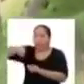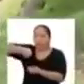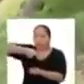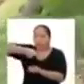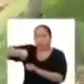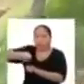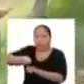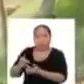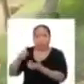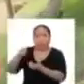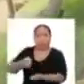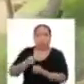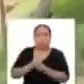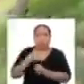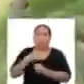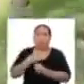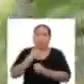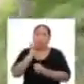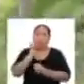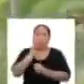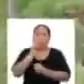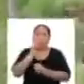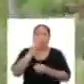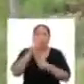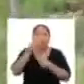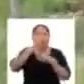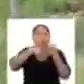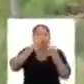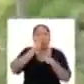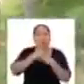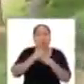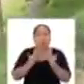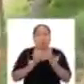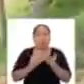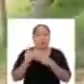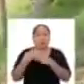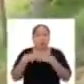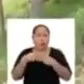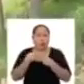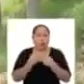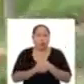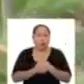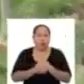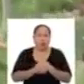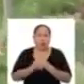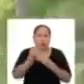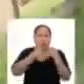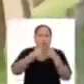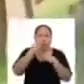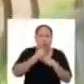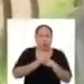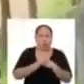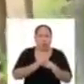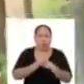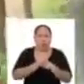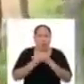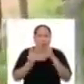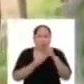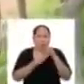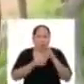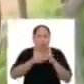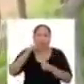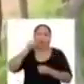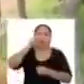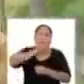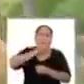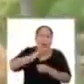Qué rico, así podría comer todos los días pastel de zanahoria, jugo de zanahoria, estofado de zanahoria. Creo que me aburriría un poco